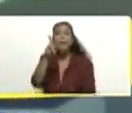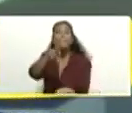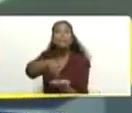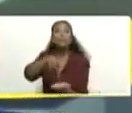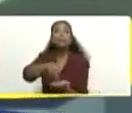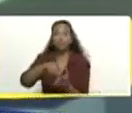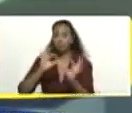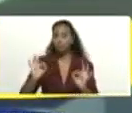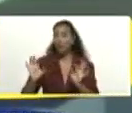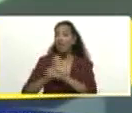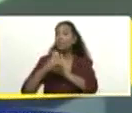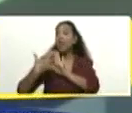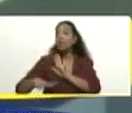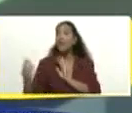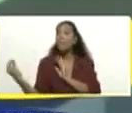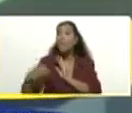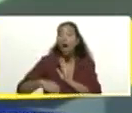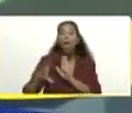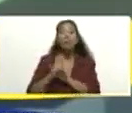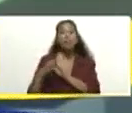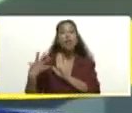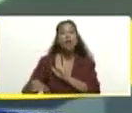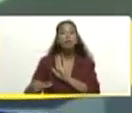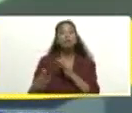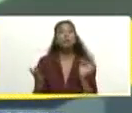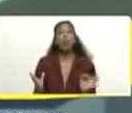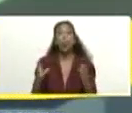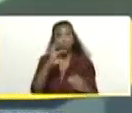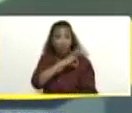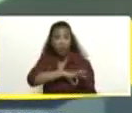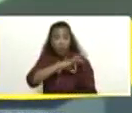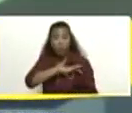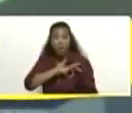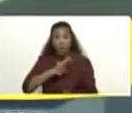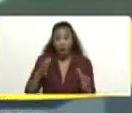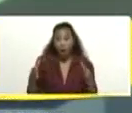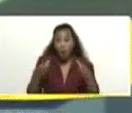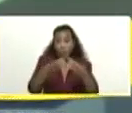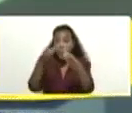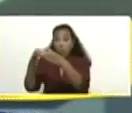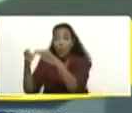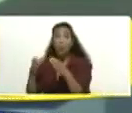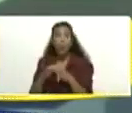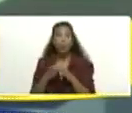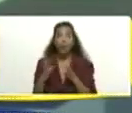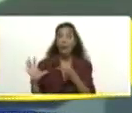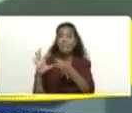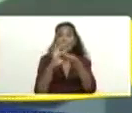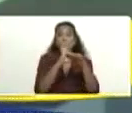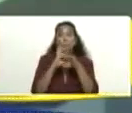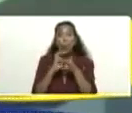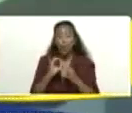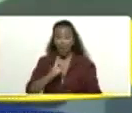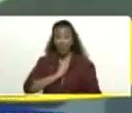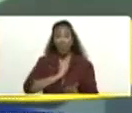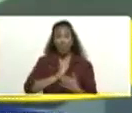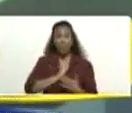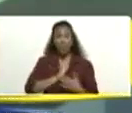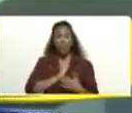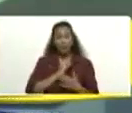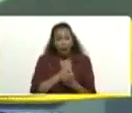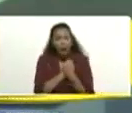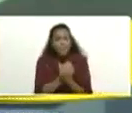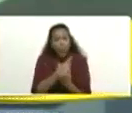de mayores derechos, y hacia una sociedad que se sume, que se une en una identidad de